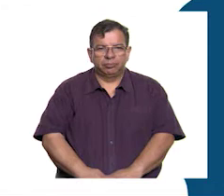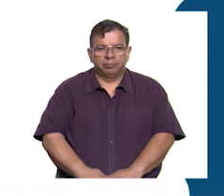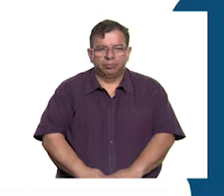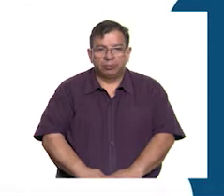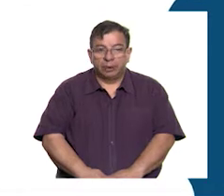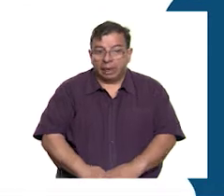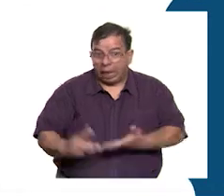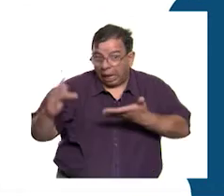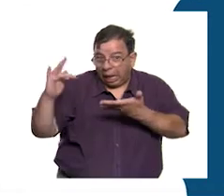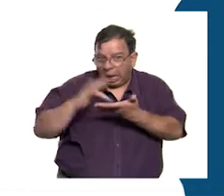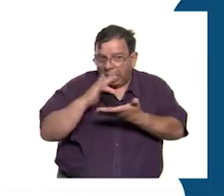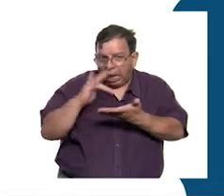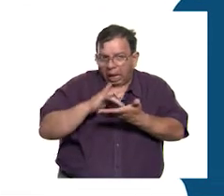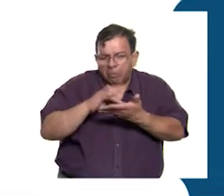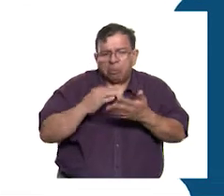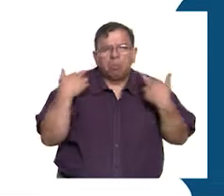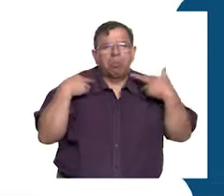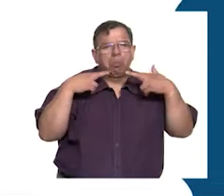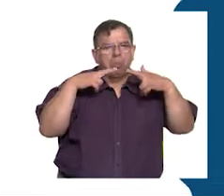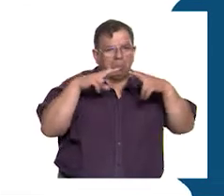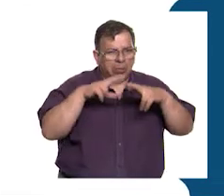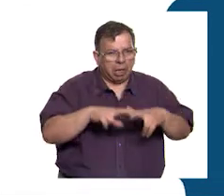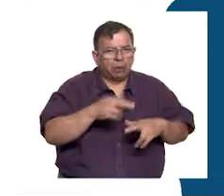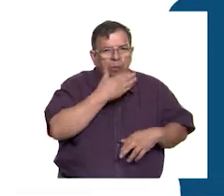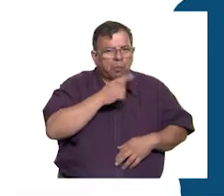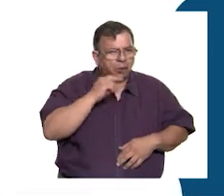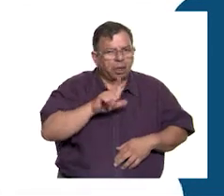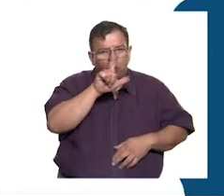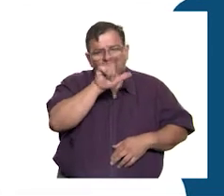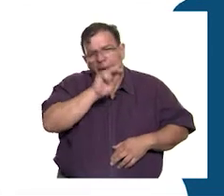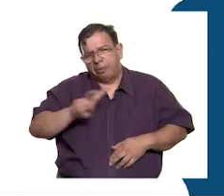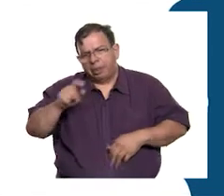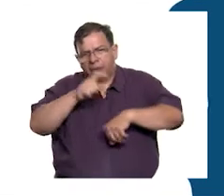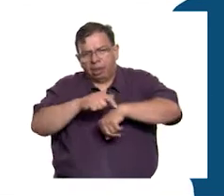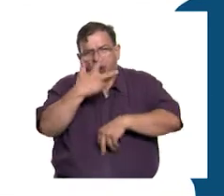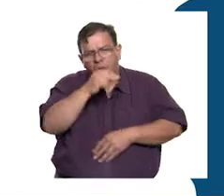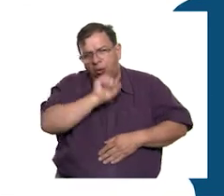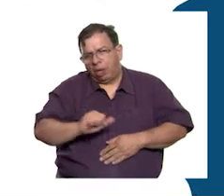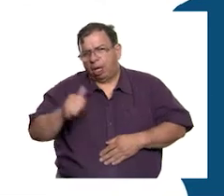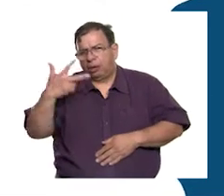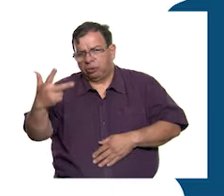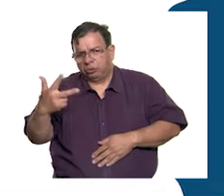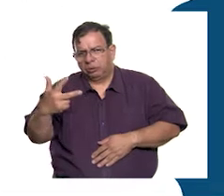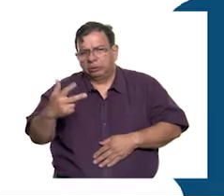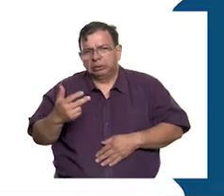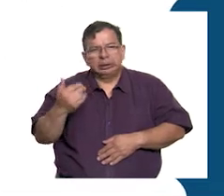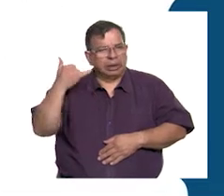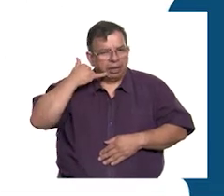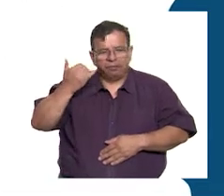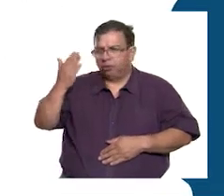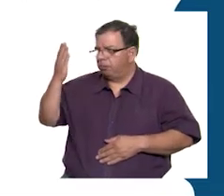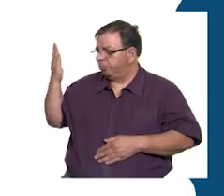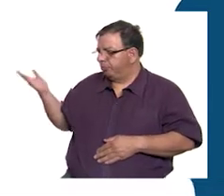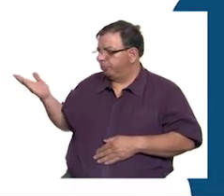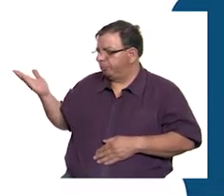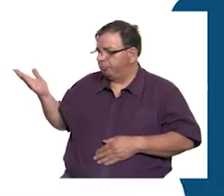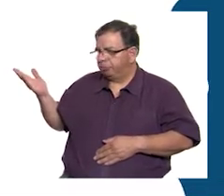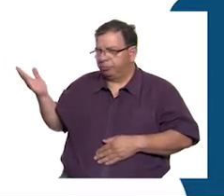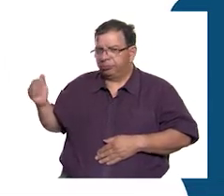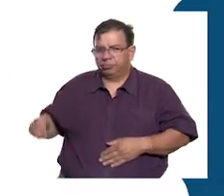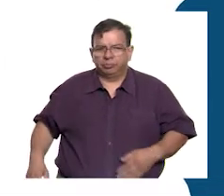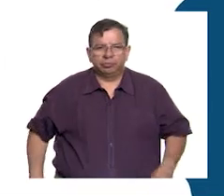Para apoyo pedagógico, hay maestras y maestros de lunes a viernes de 8 a 20 horas en el teléfono